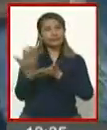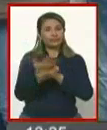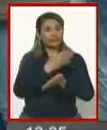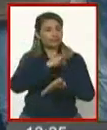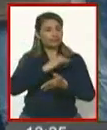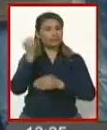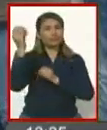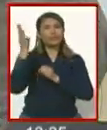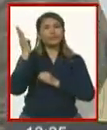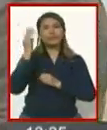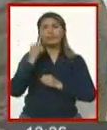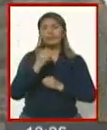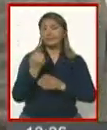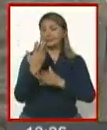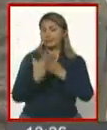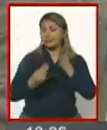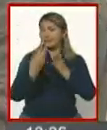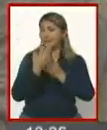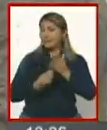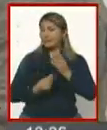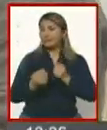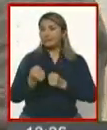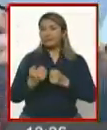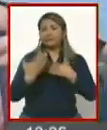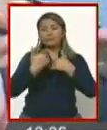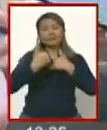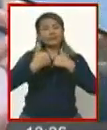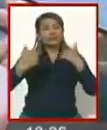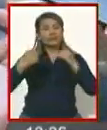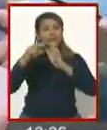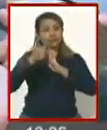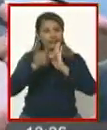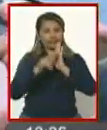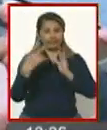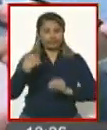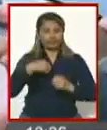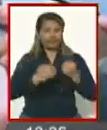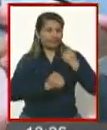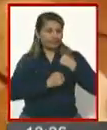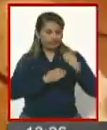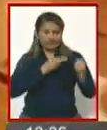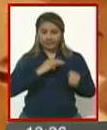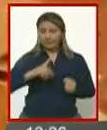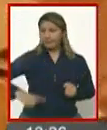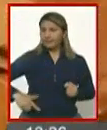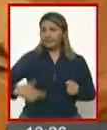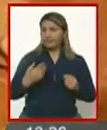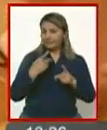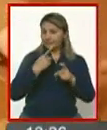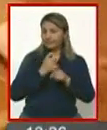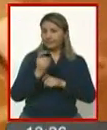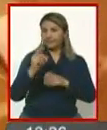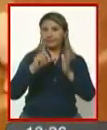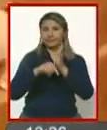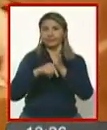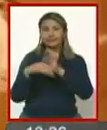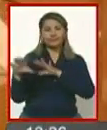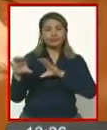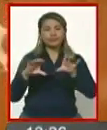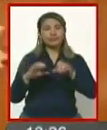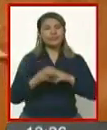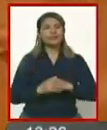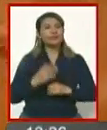sueldos, bonos y los descuentos que se le hacen fuera de normas. Que nosotros como Guardia Municipal hemos salido afectados después de hacer los